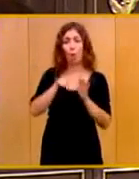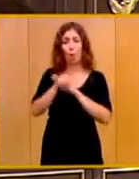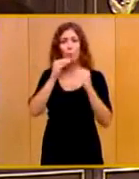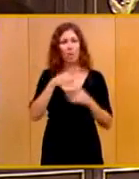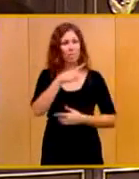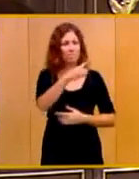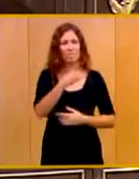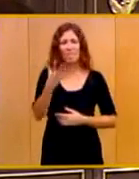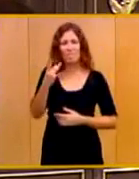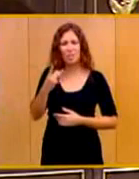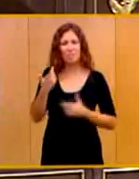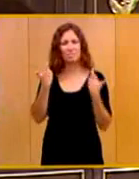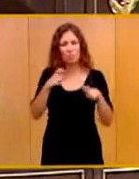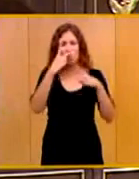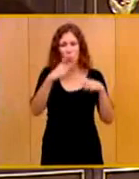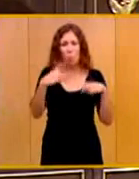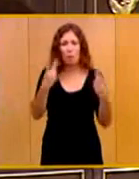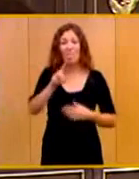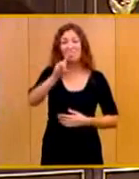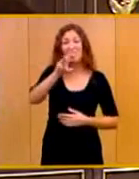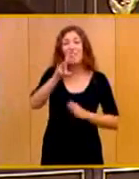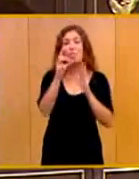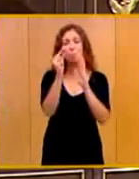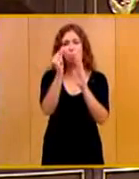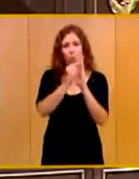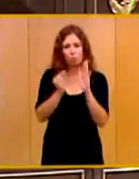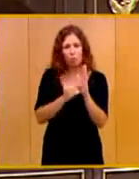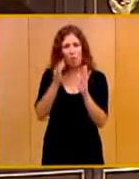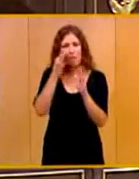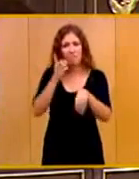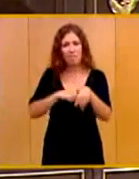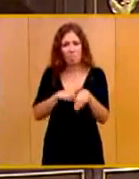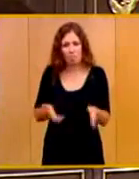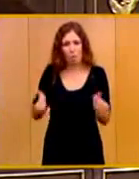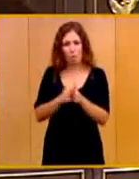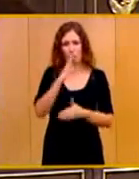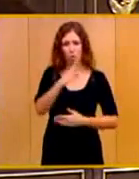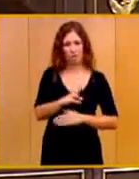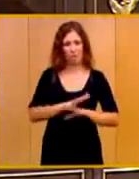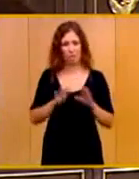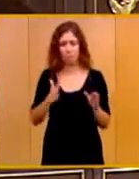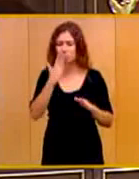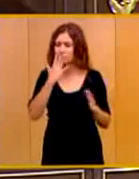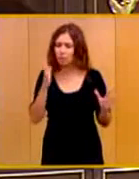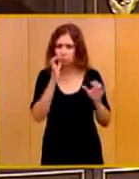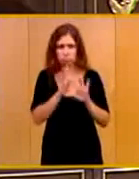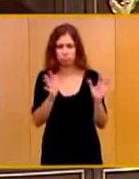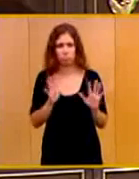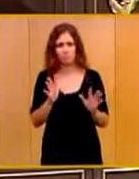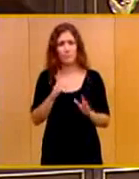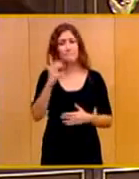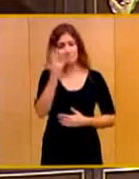del sector público de 13 puntos en 2 años. Y es muy grave, señoría, que esa desconfianza que